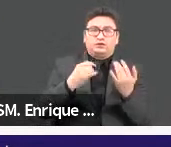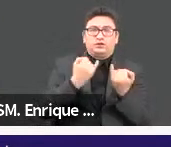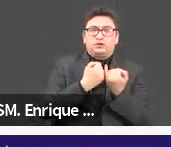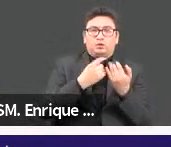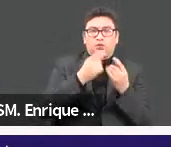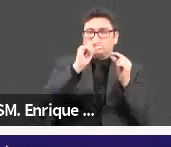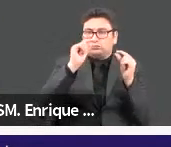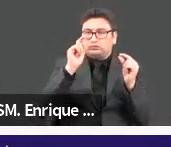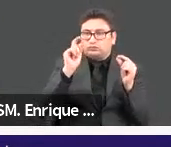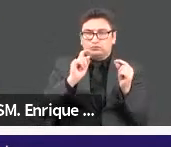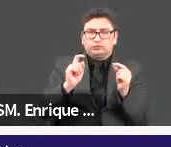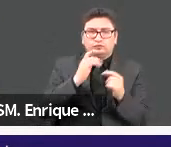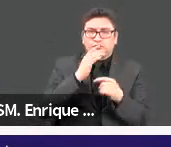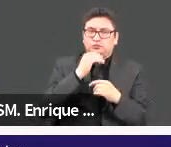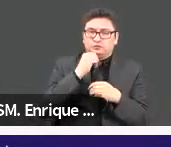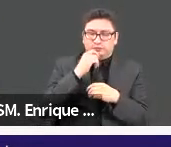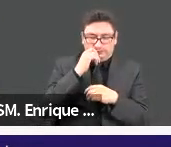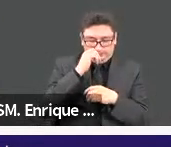le permiten escribir.